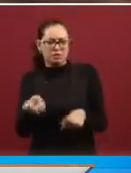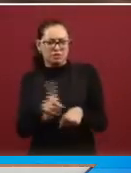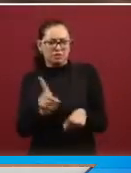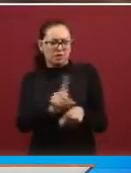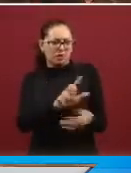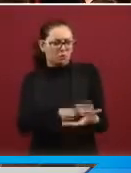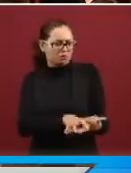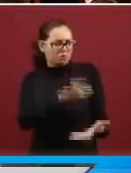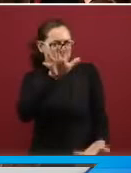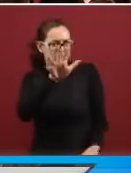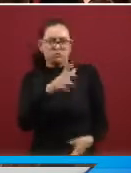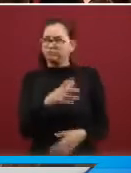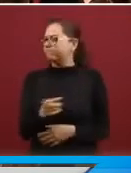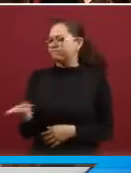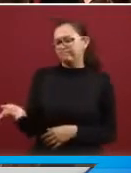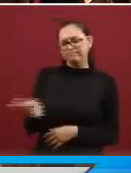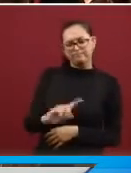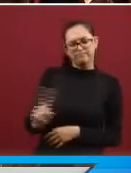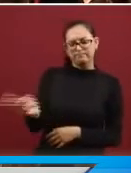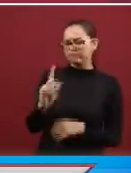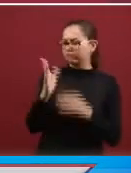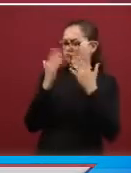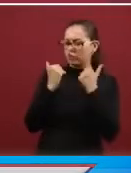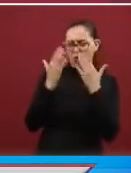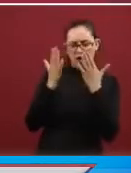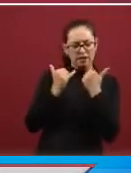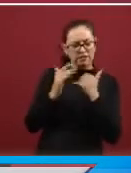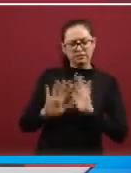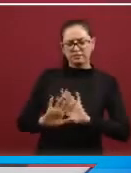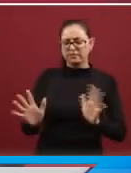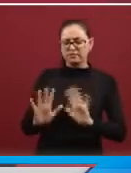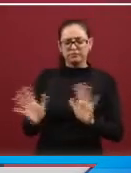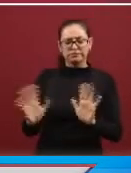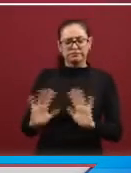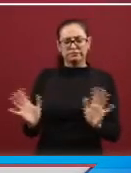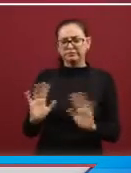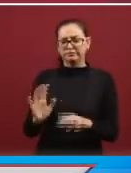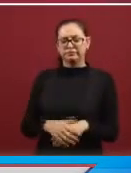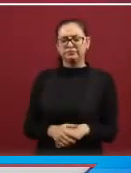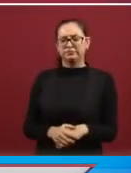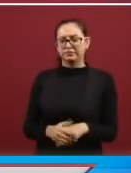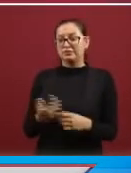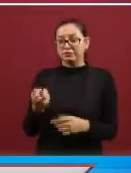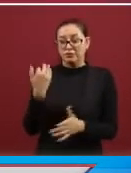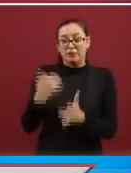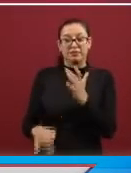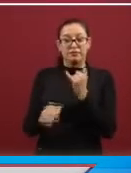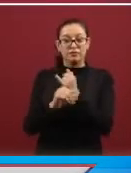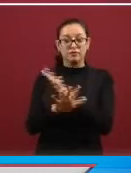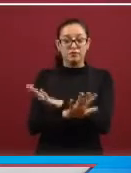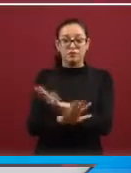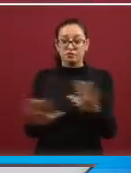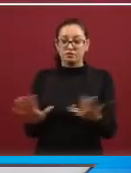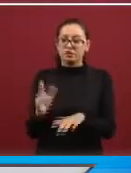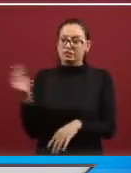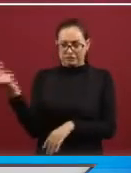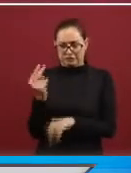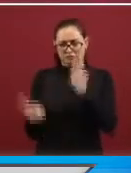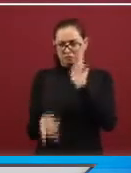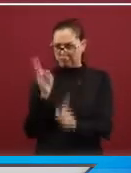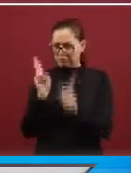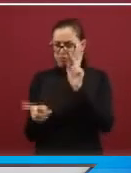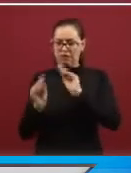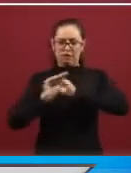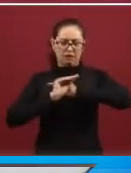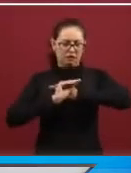la producción de estos es de alrededor de 20,000 barriles diarios. La expectativa de esta reforma energética era de 3 millones de barriles diarios. Fue